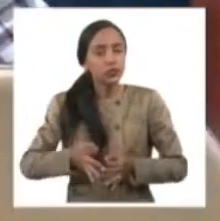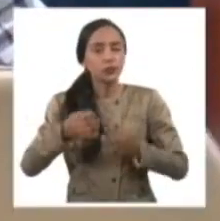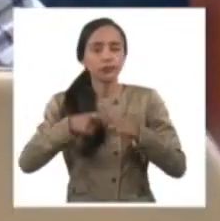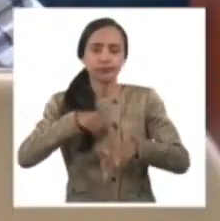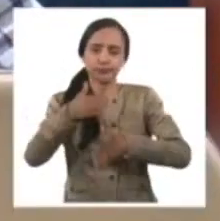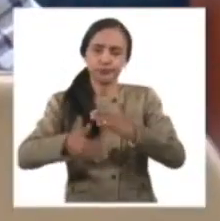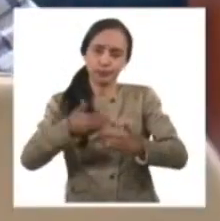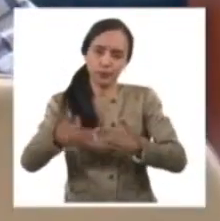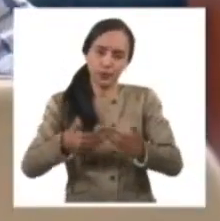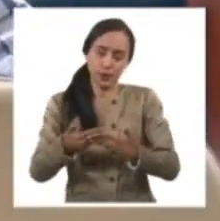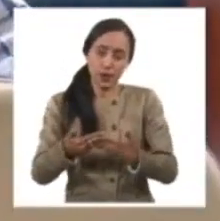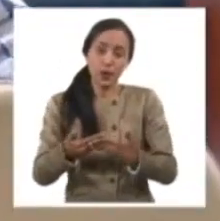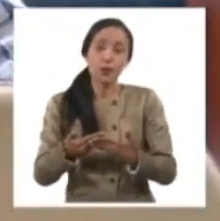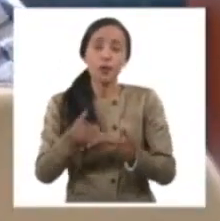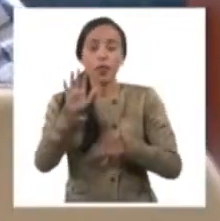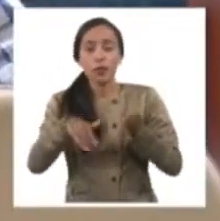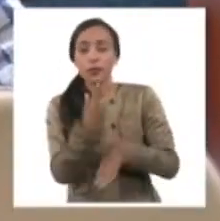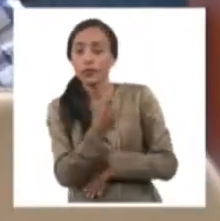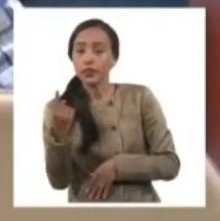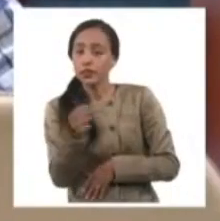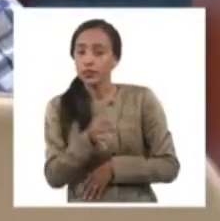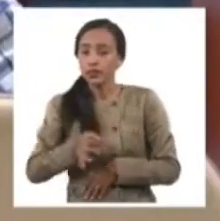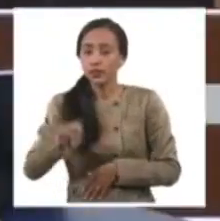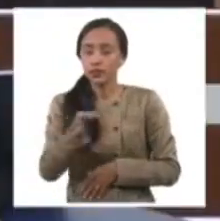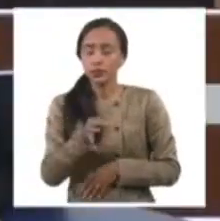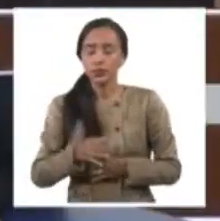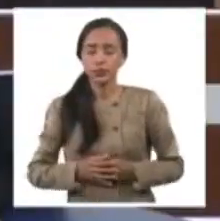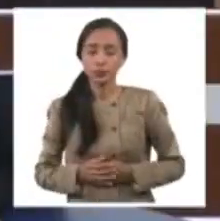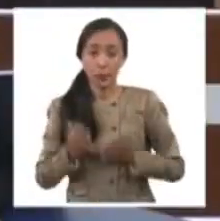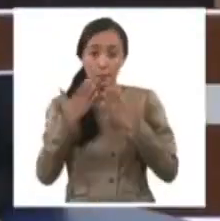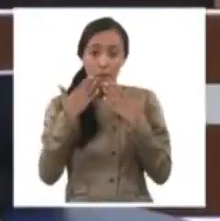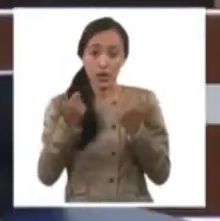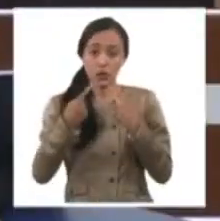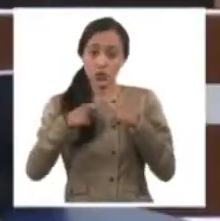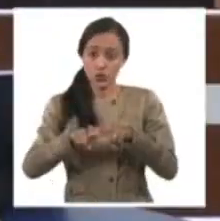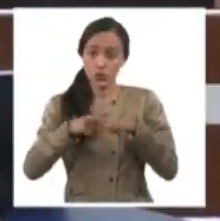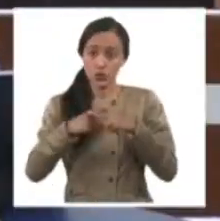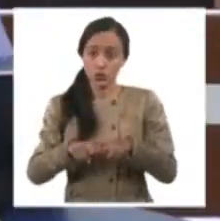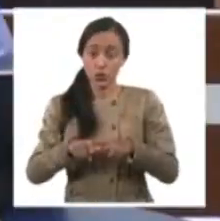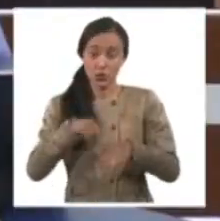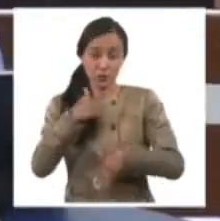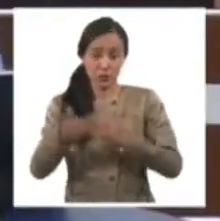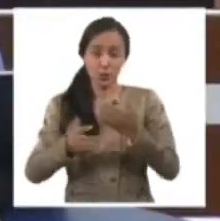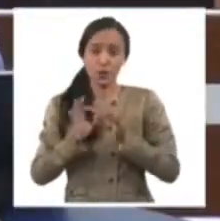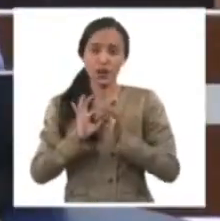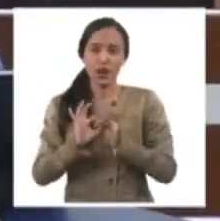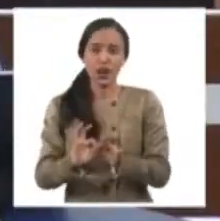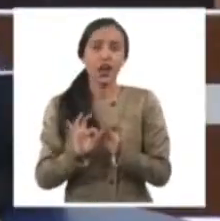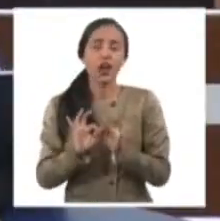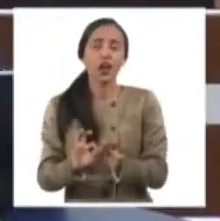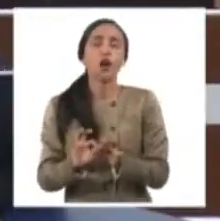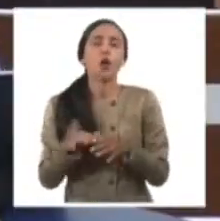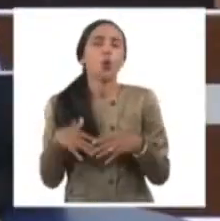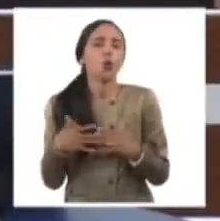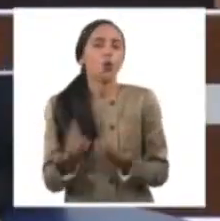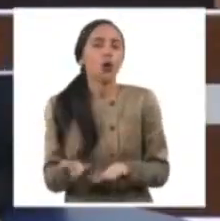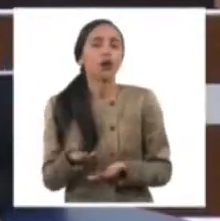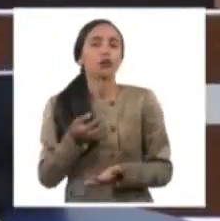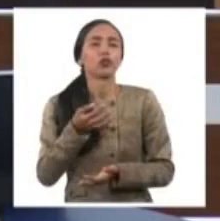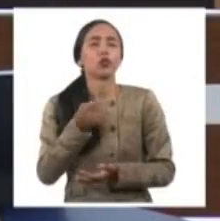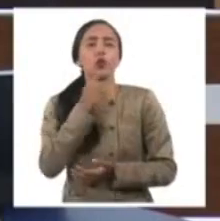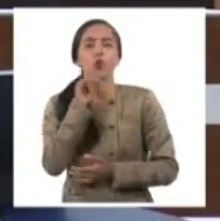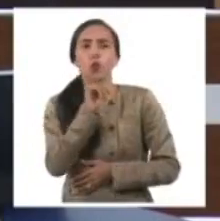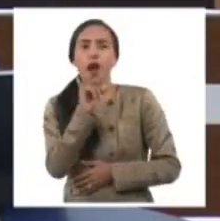de las potencialidades de cada municipio. Las mejores soluciones se encuentran en momentos de crisis, en momentos complejos, cuando hablamos con la